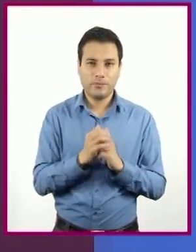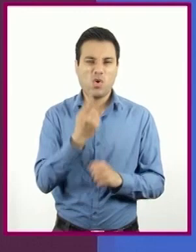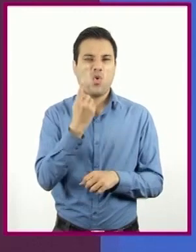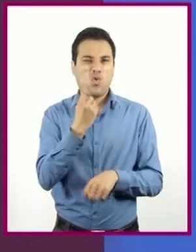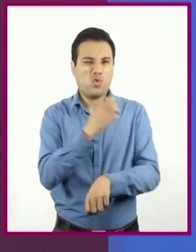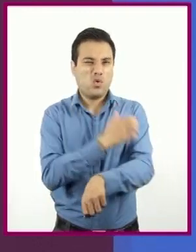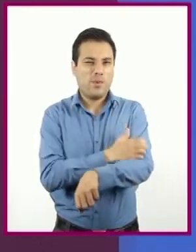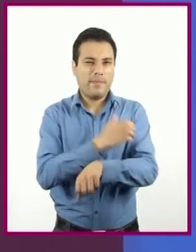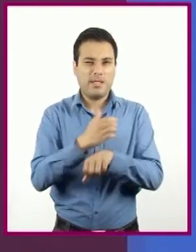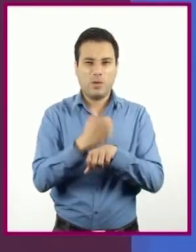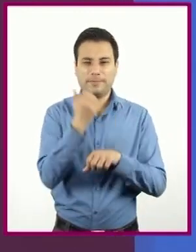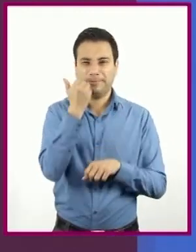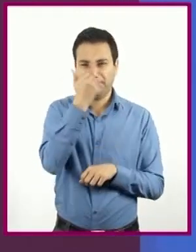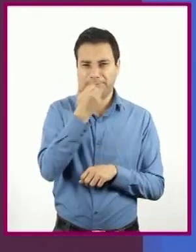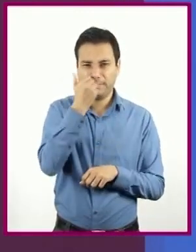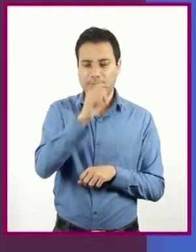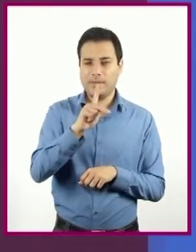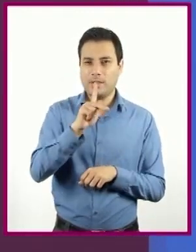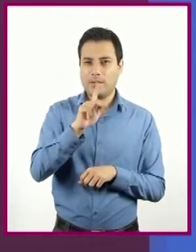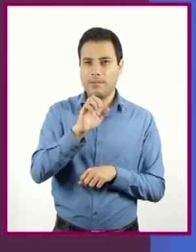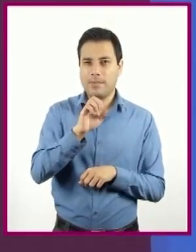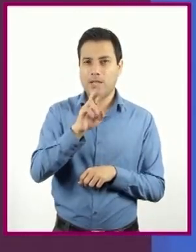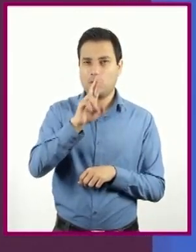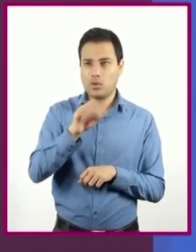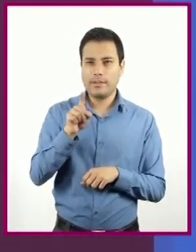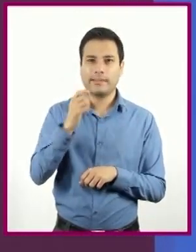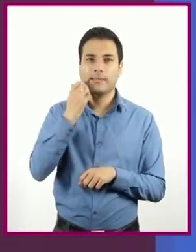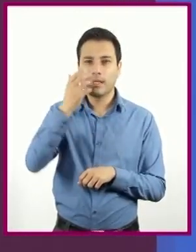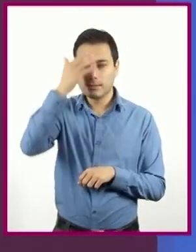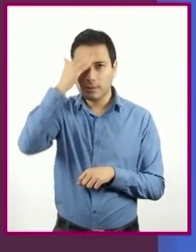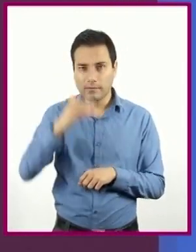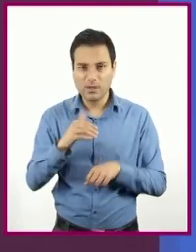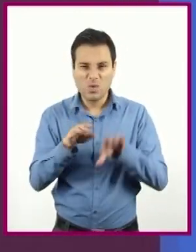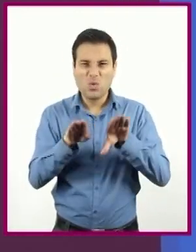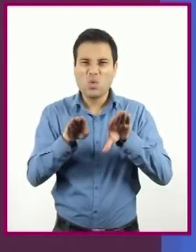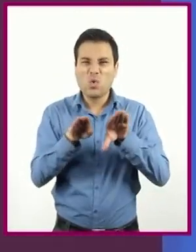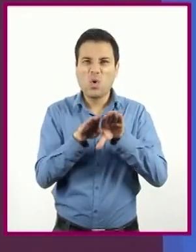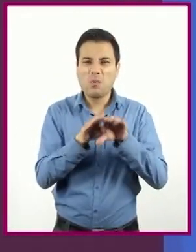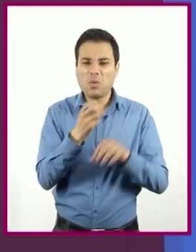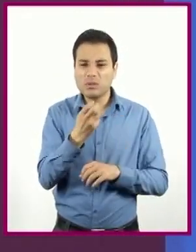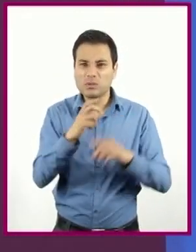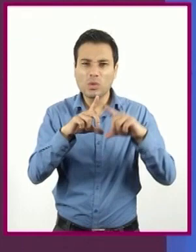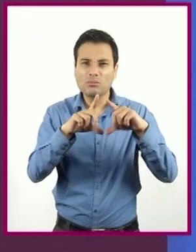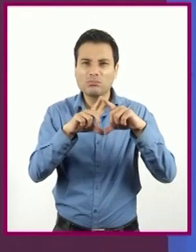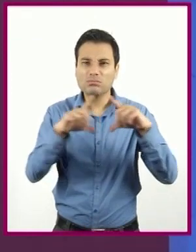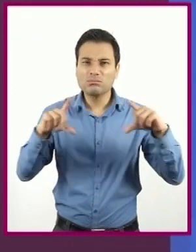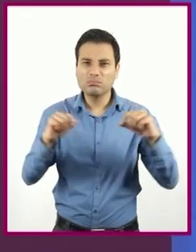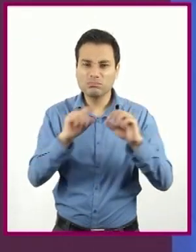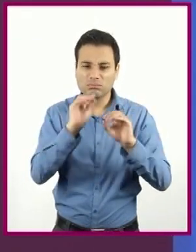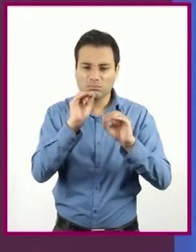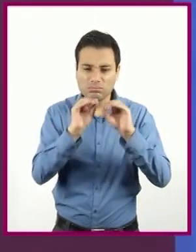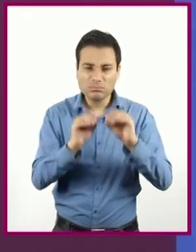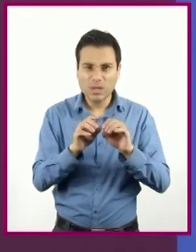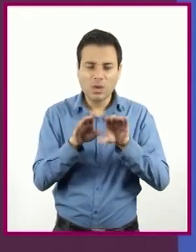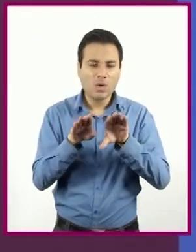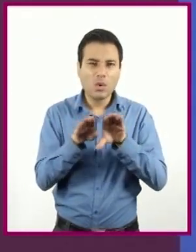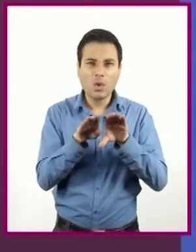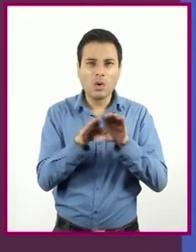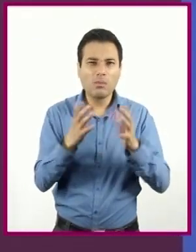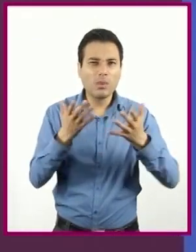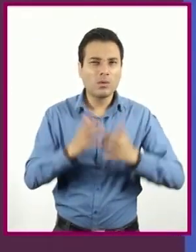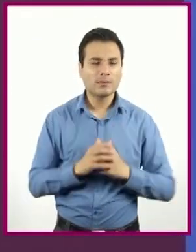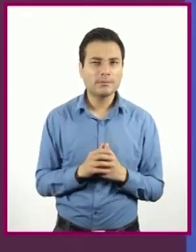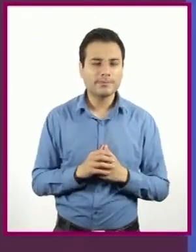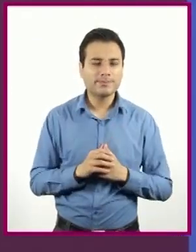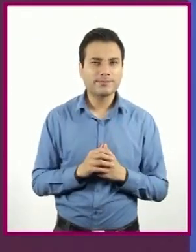primero de secundaria, Pedro, necesita saber cómo usar esta estrategia para poder manejar la información que